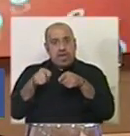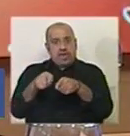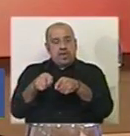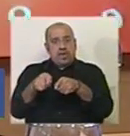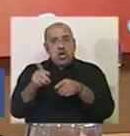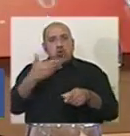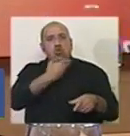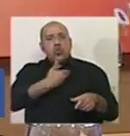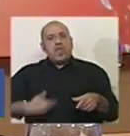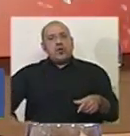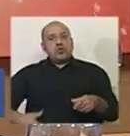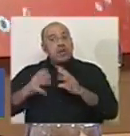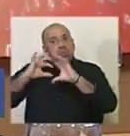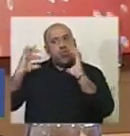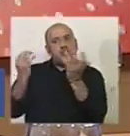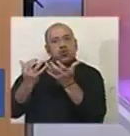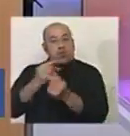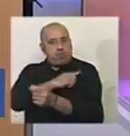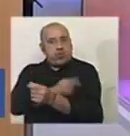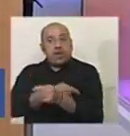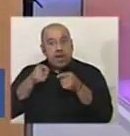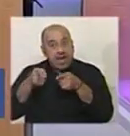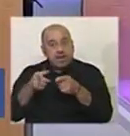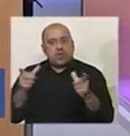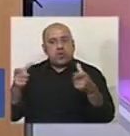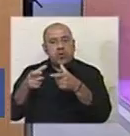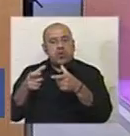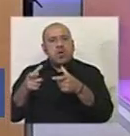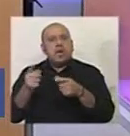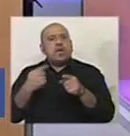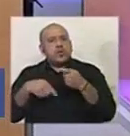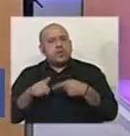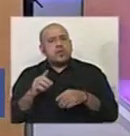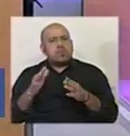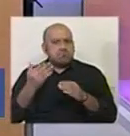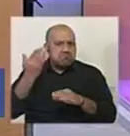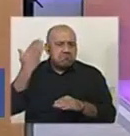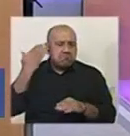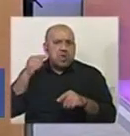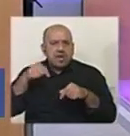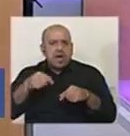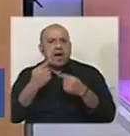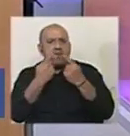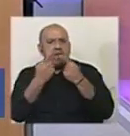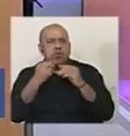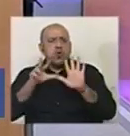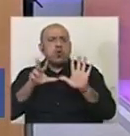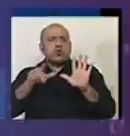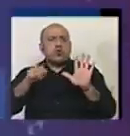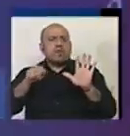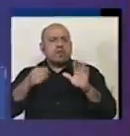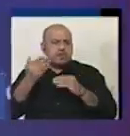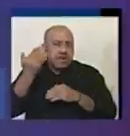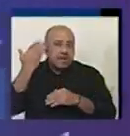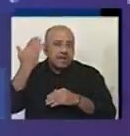dueños del mundo, los dueños del poder. Y en este mismo programa tratamos, Ricardo, hace ocho meses, sí.